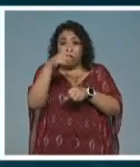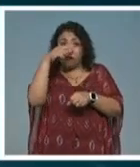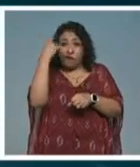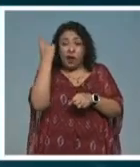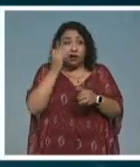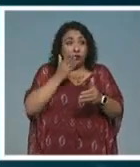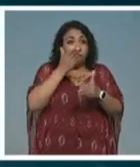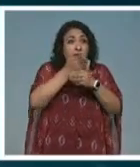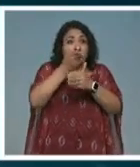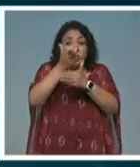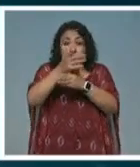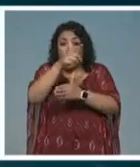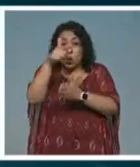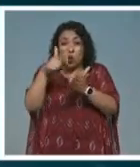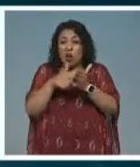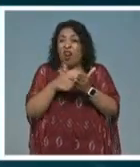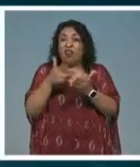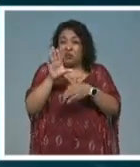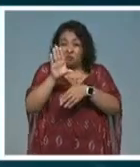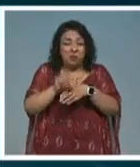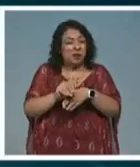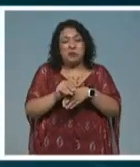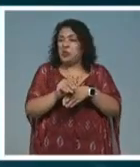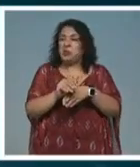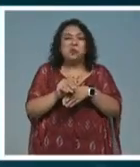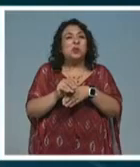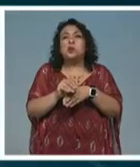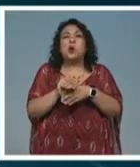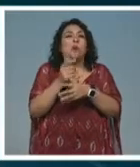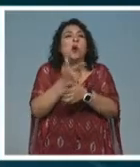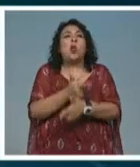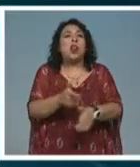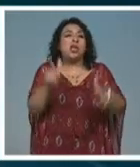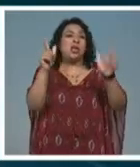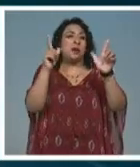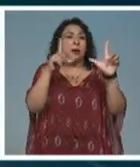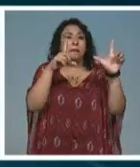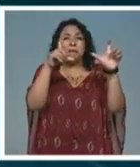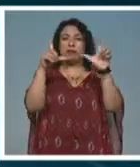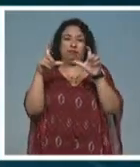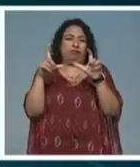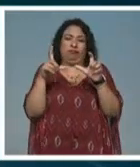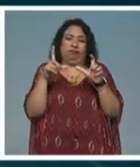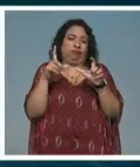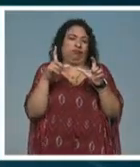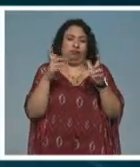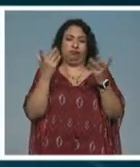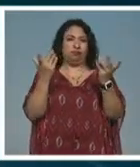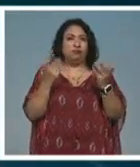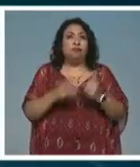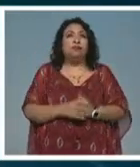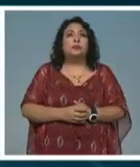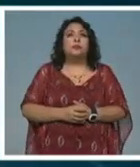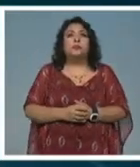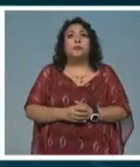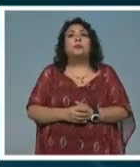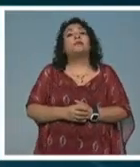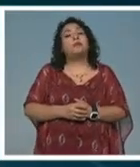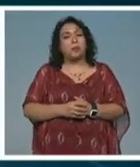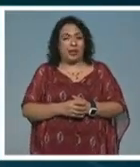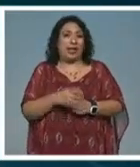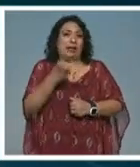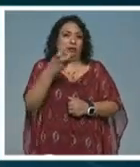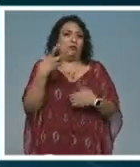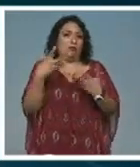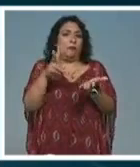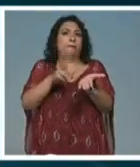esos lugares, no es permitido en muchos lugares andar libremente haciendo estos ejercicios fotográficos. Por eso creo que